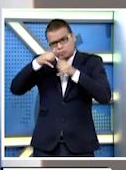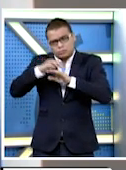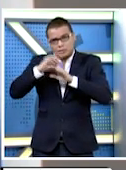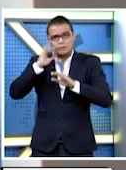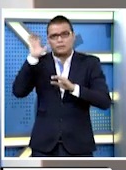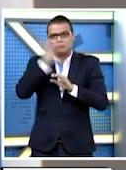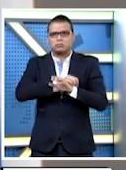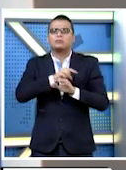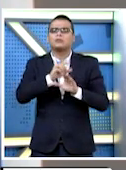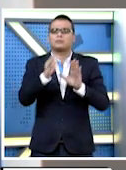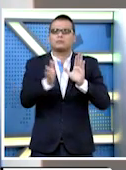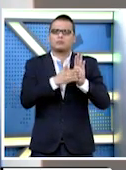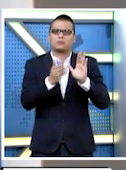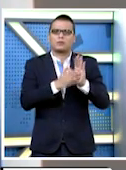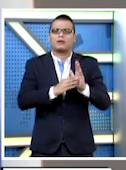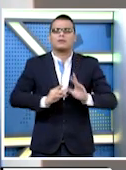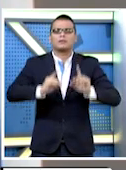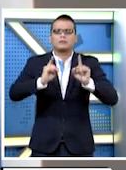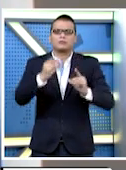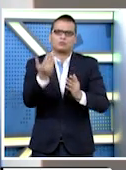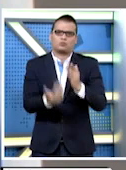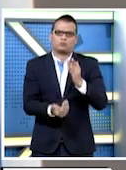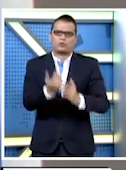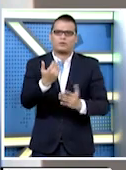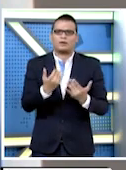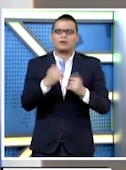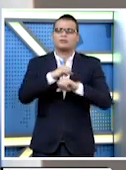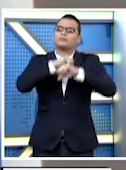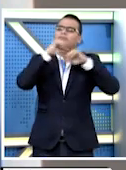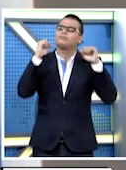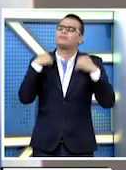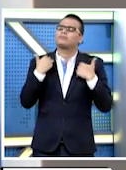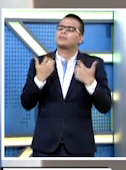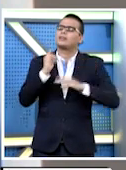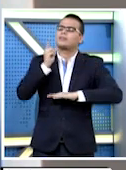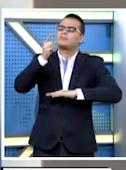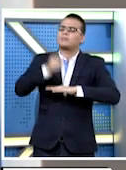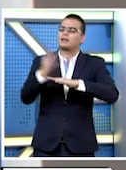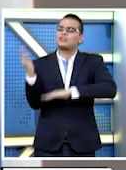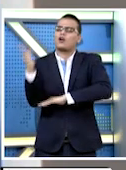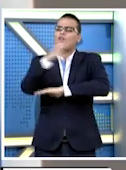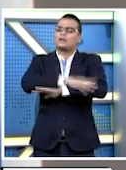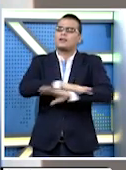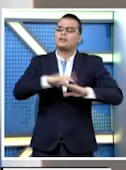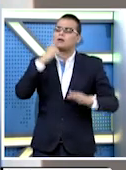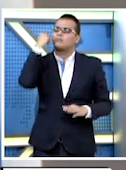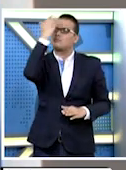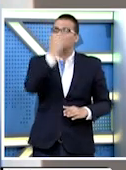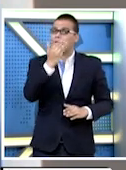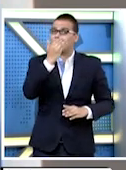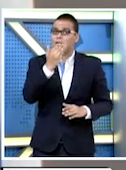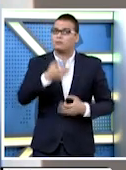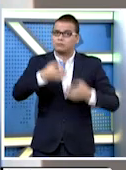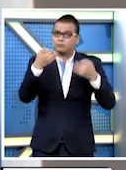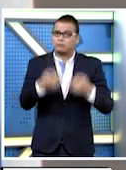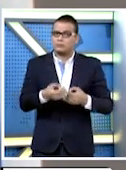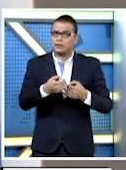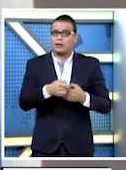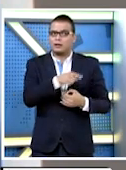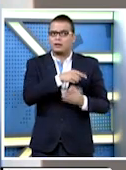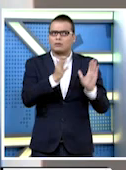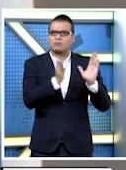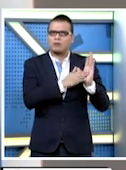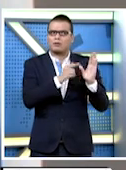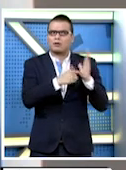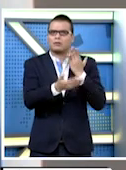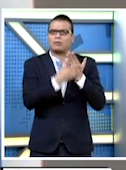semana. Estas no son decisiones que yo me levanté y quise hacerlas porque quería probar. No, se hacen ante la idea de